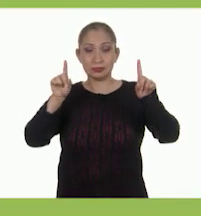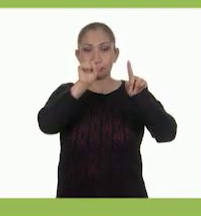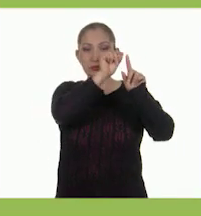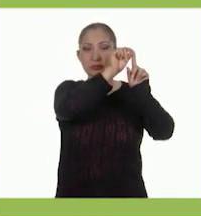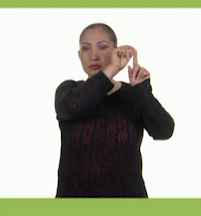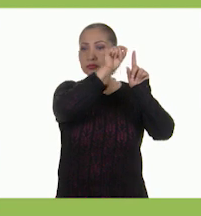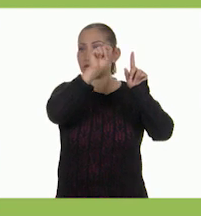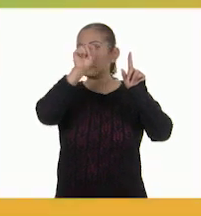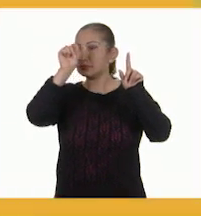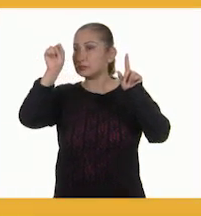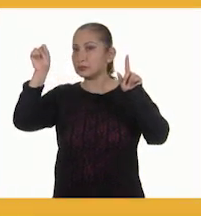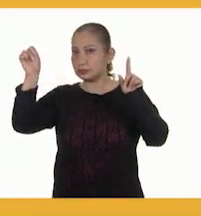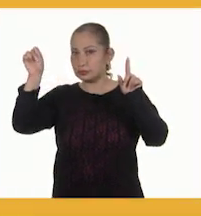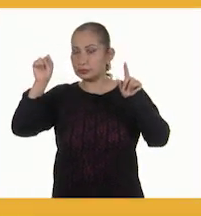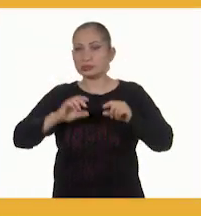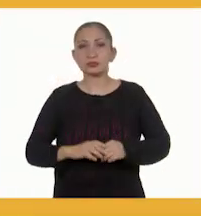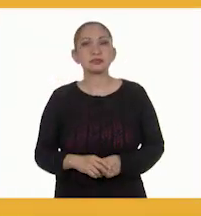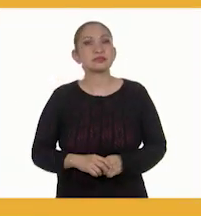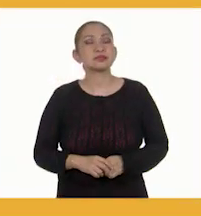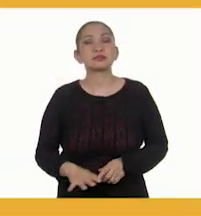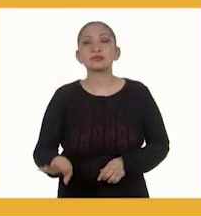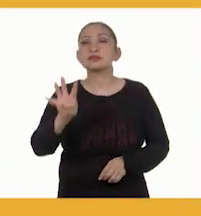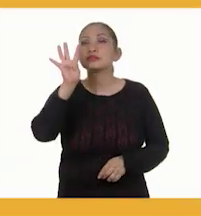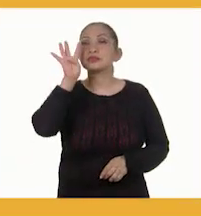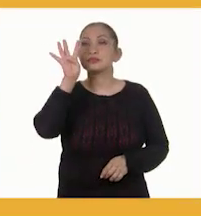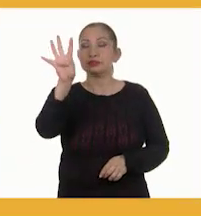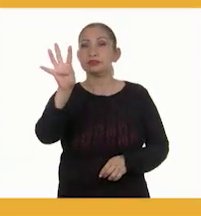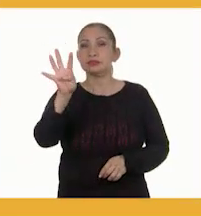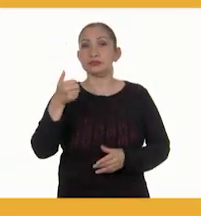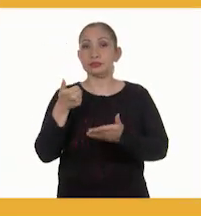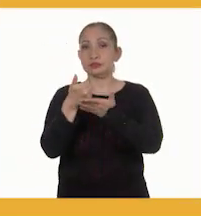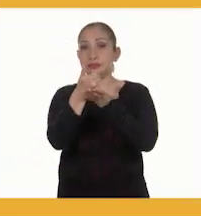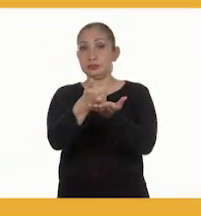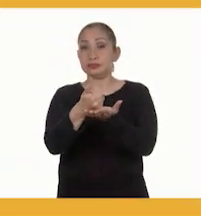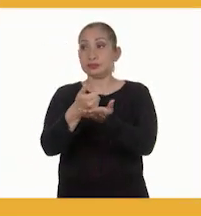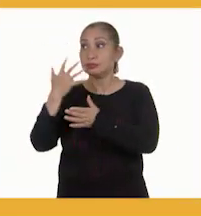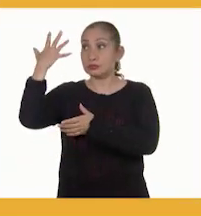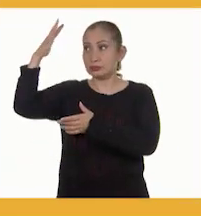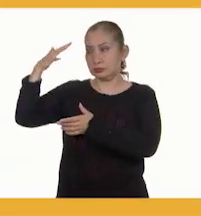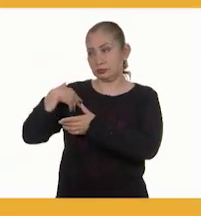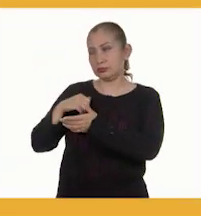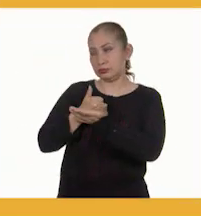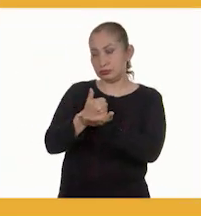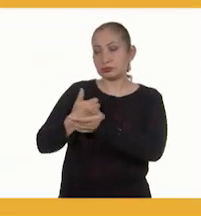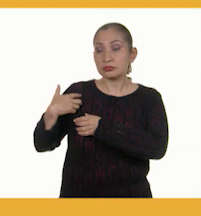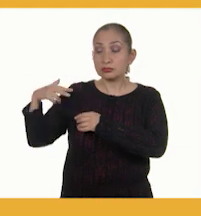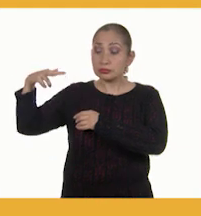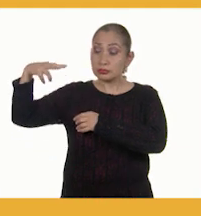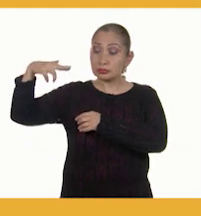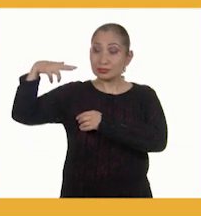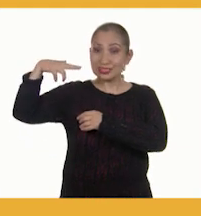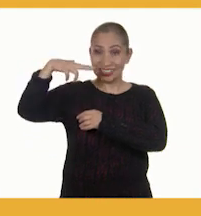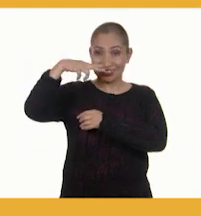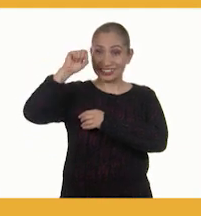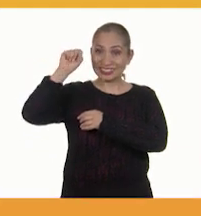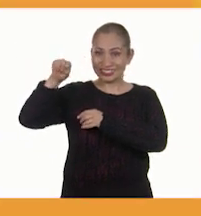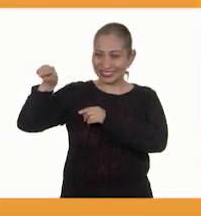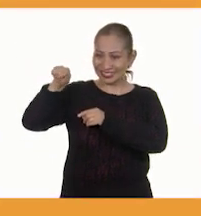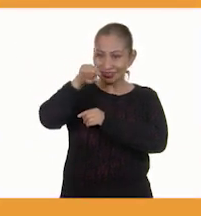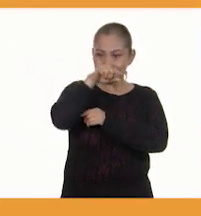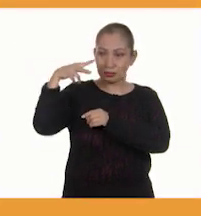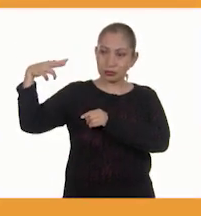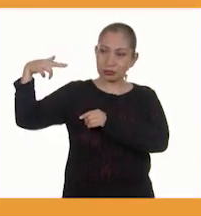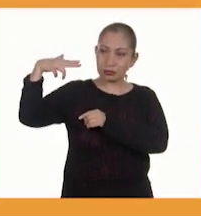horizontal entre los dos puntos. 4. Con ayuda de un adulto, corta sobre la línea horizontal que